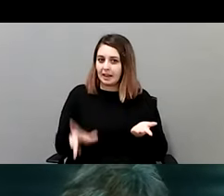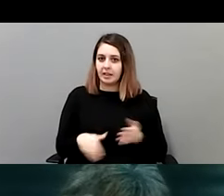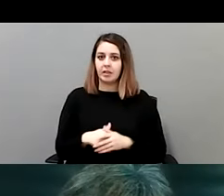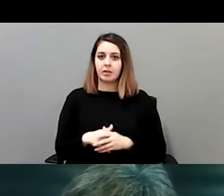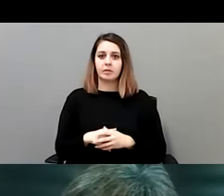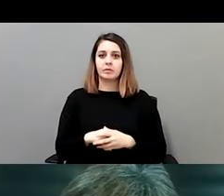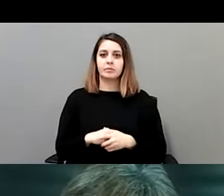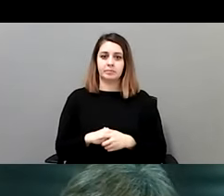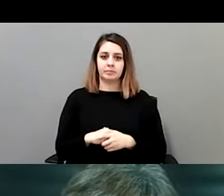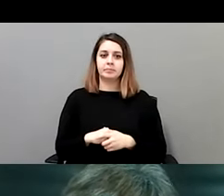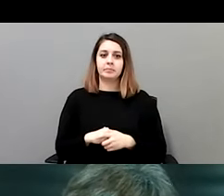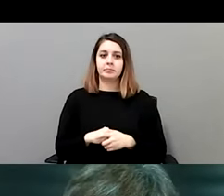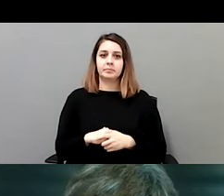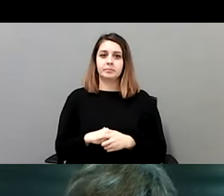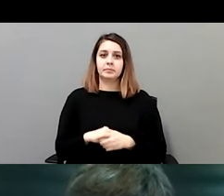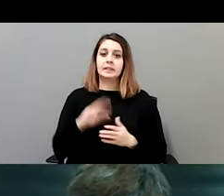Siguiente.